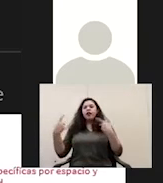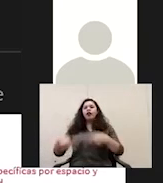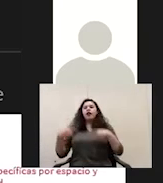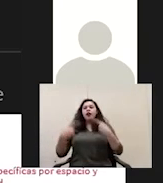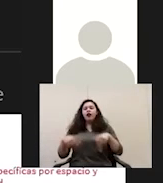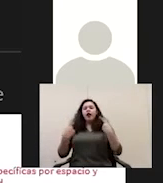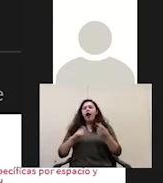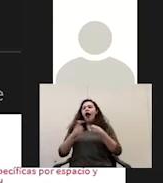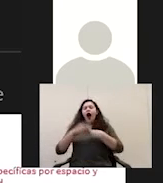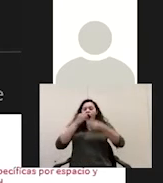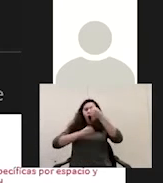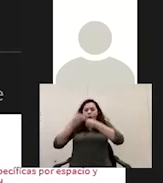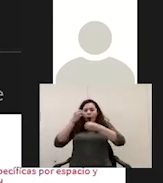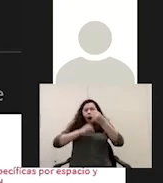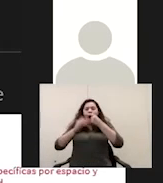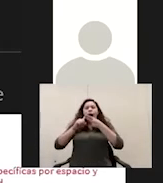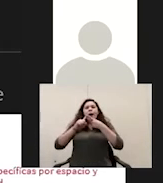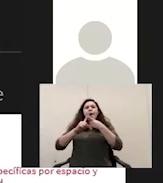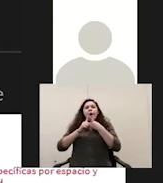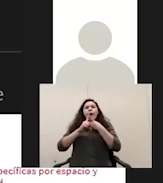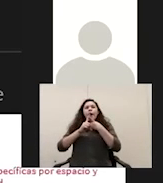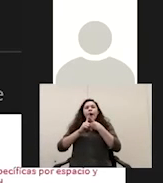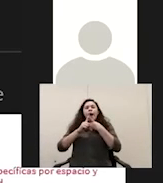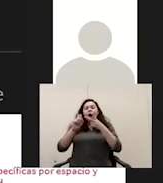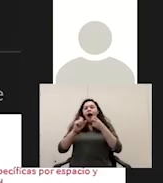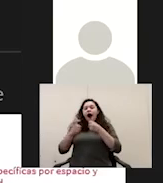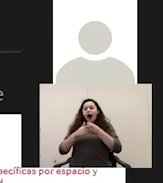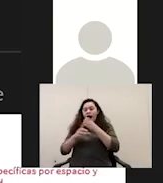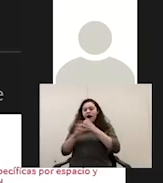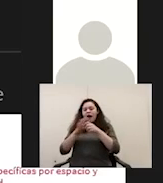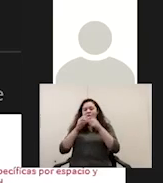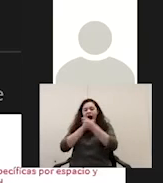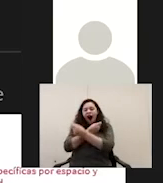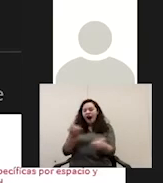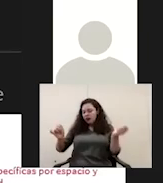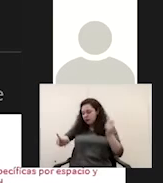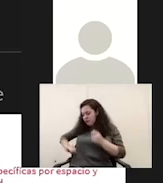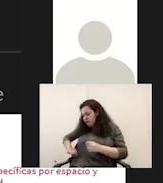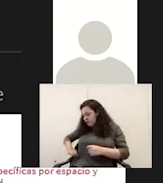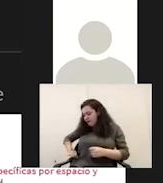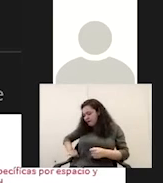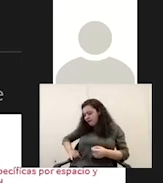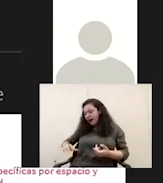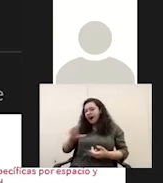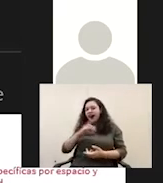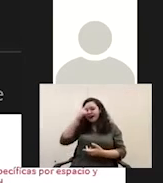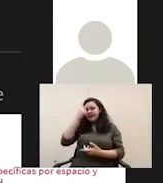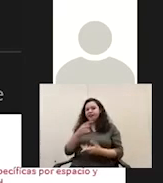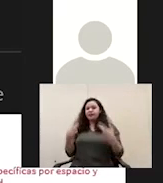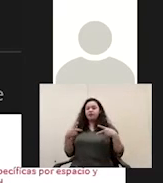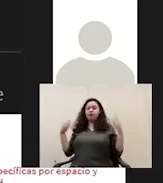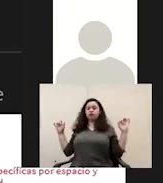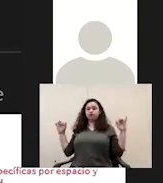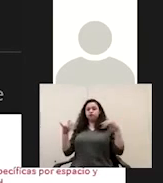algún alimento, que se esté vendiendo alguna cosa que a los niños les interese, va a generar que haya aglomeraciones de personas,